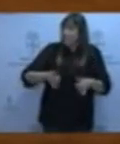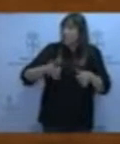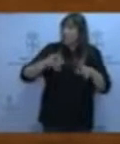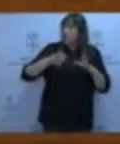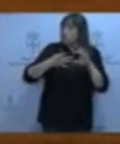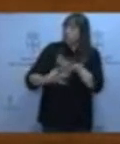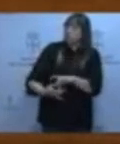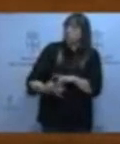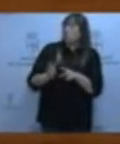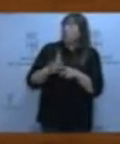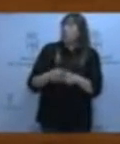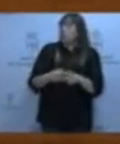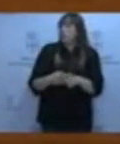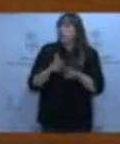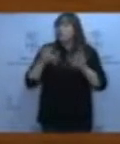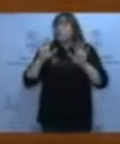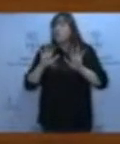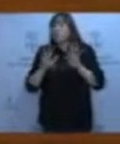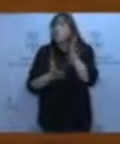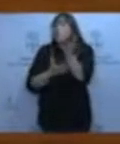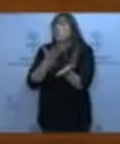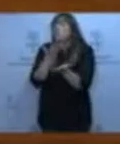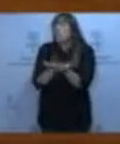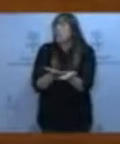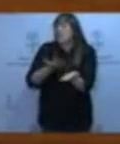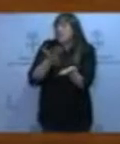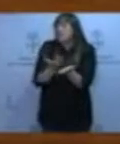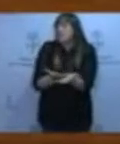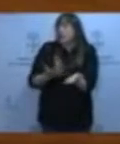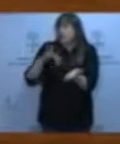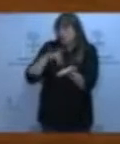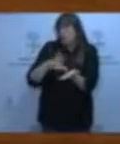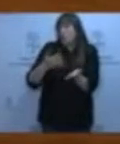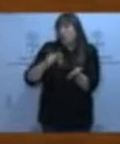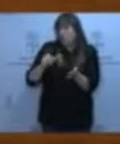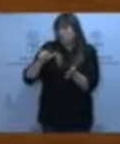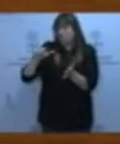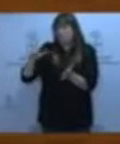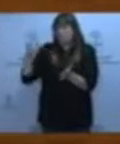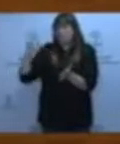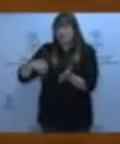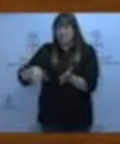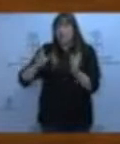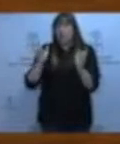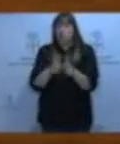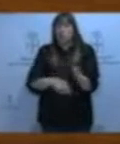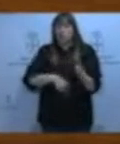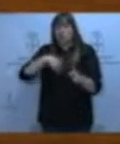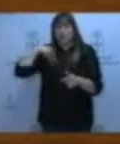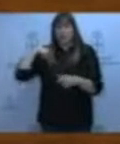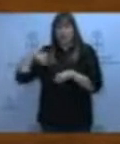concreto, entendemos que no se puede estar instando continuamente, como ya se ha hecho en numerosas ocasiones, desde esta Junta General al